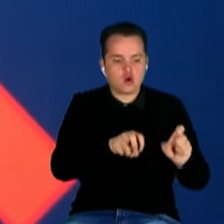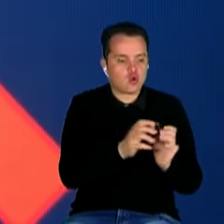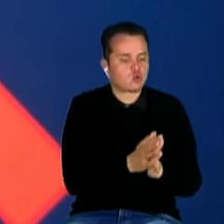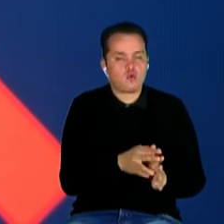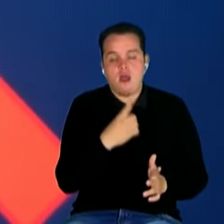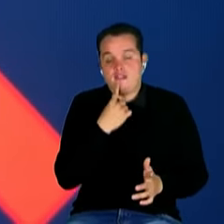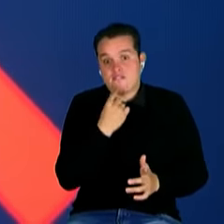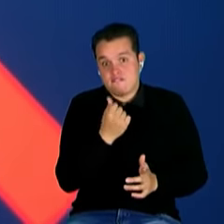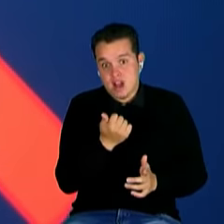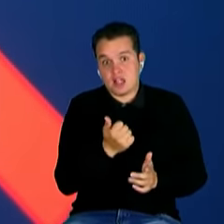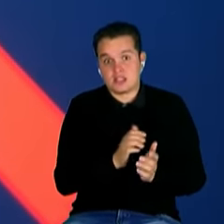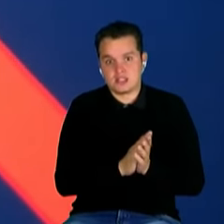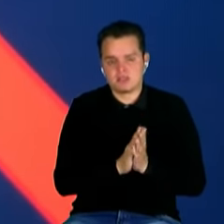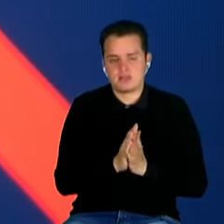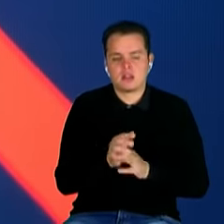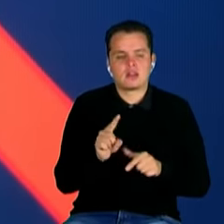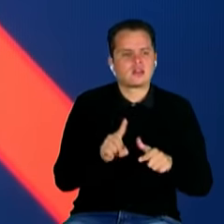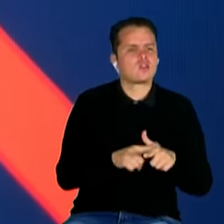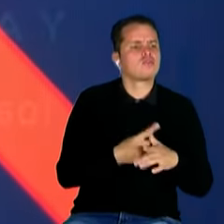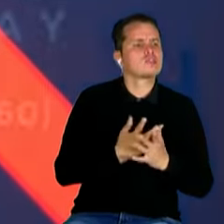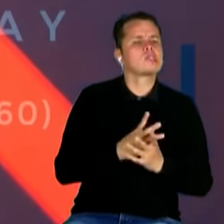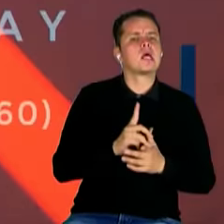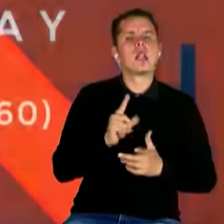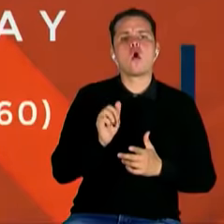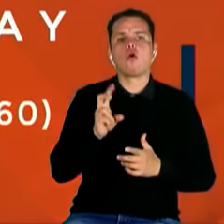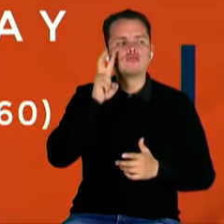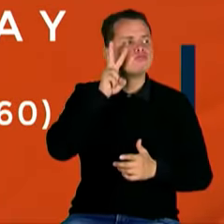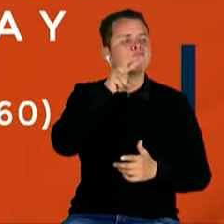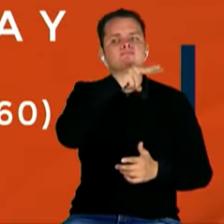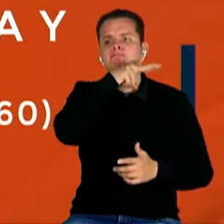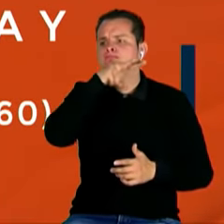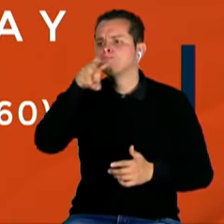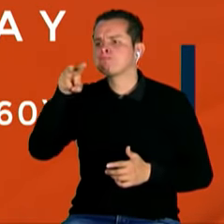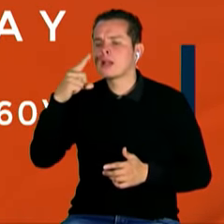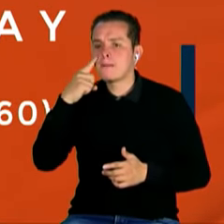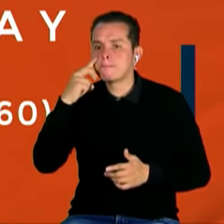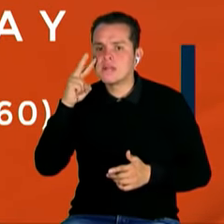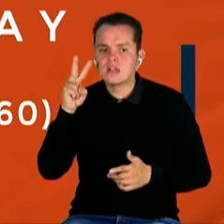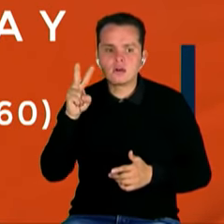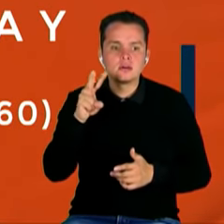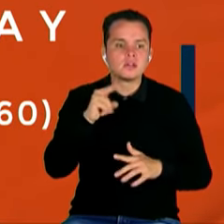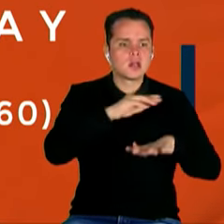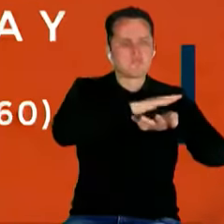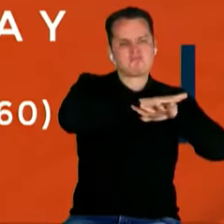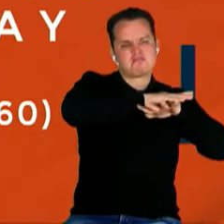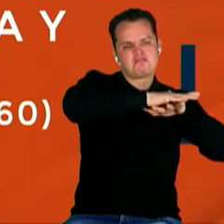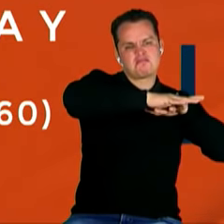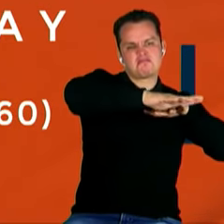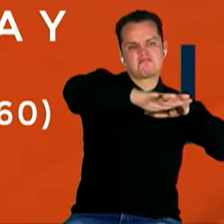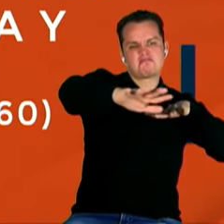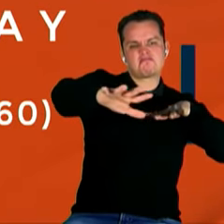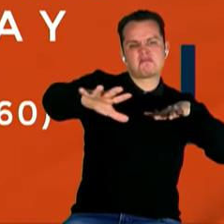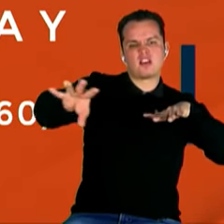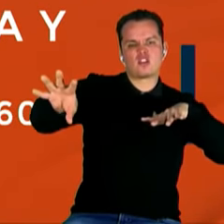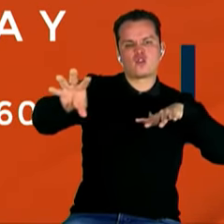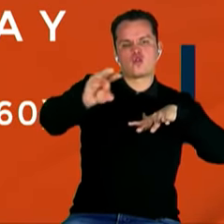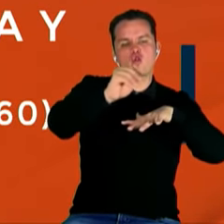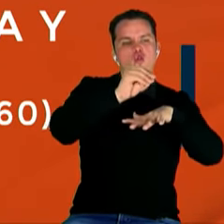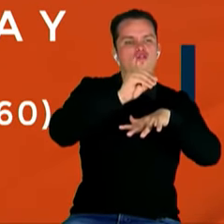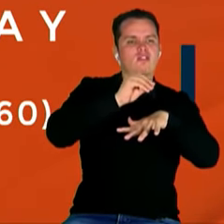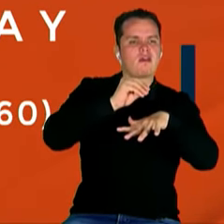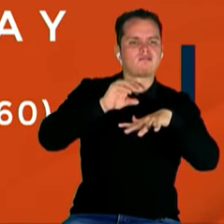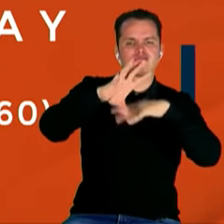regar la tierra. Entonces Lot dice que levantó sus ojos y vio aquella llanura, que toda ella era de